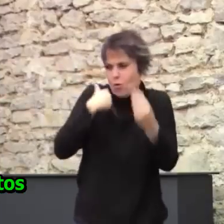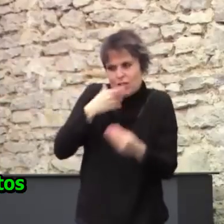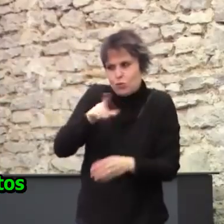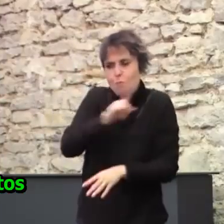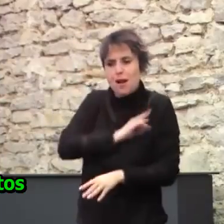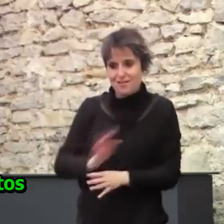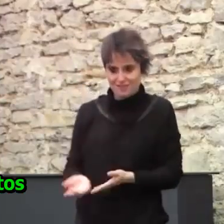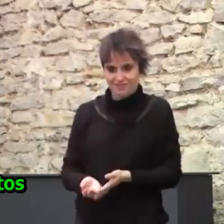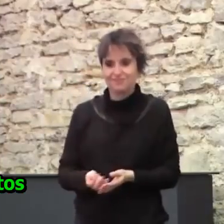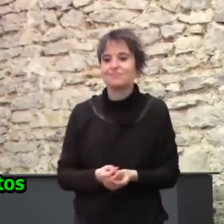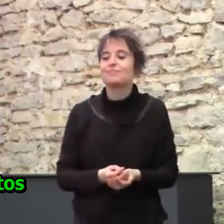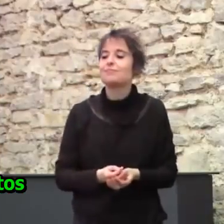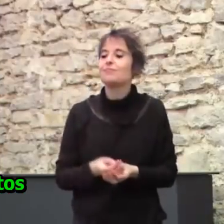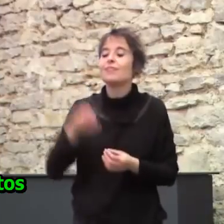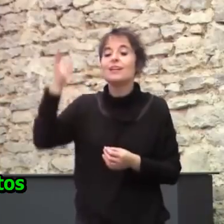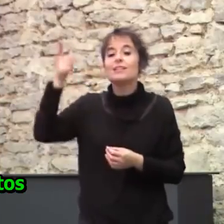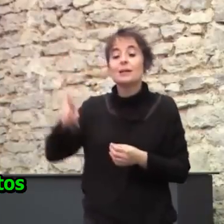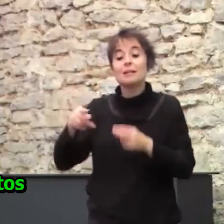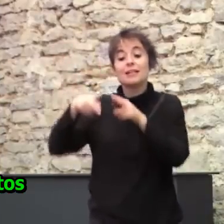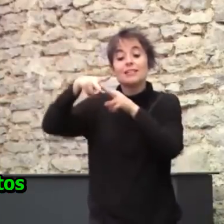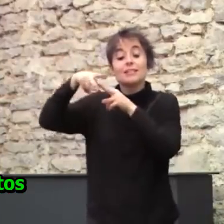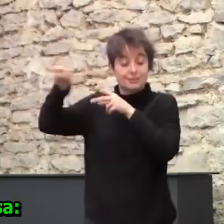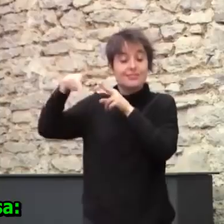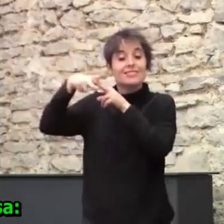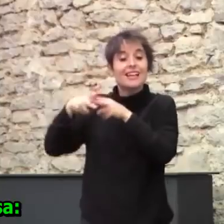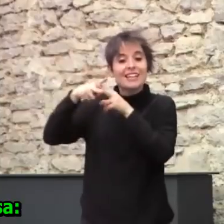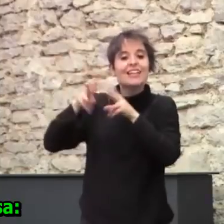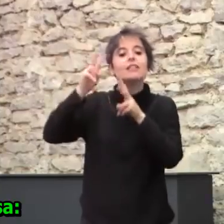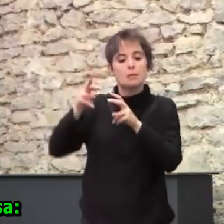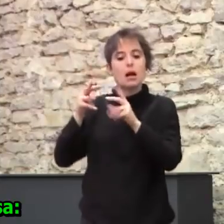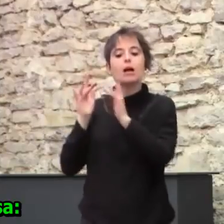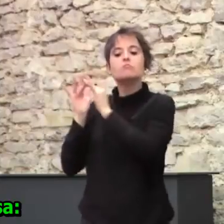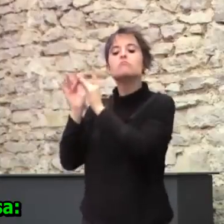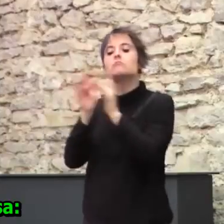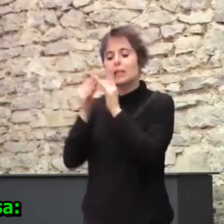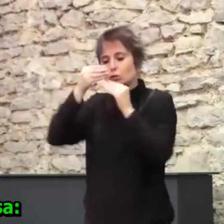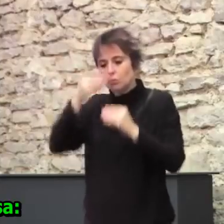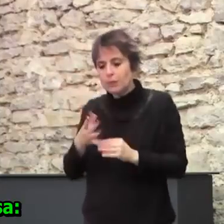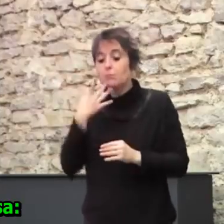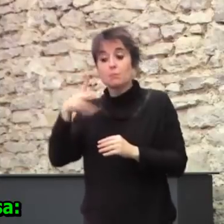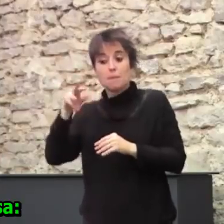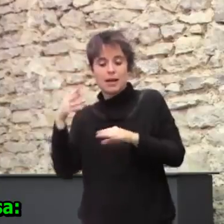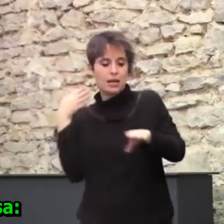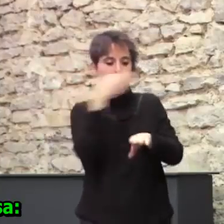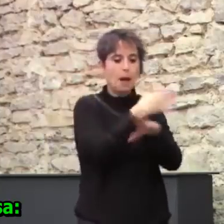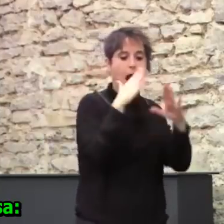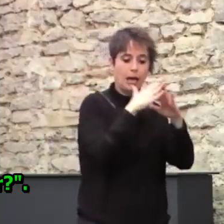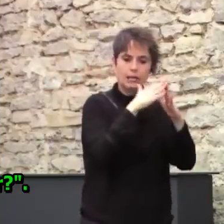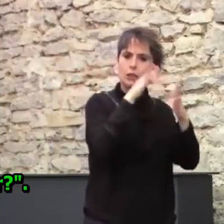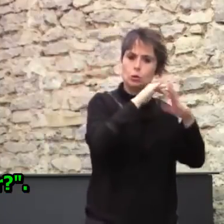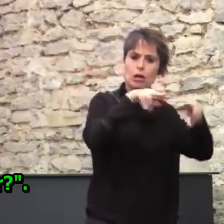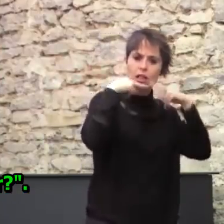Hay un taller que dan de buenos tratos en las relaciones de pareja, y entonces había una pareja que cuando llega a casa y están